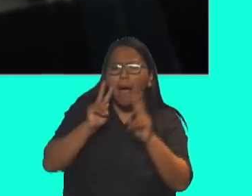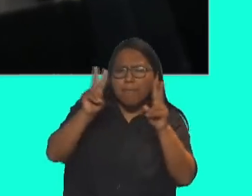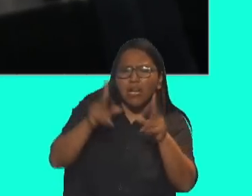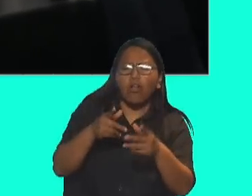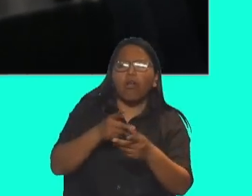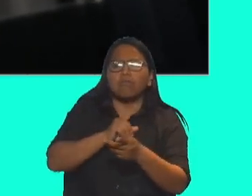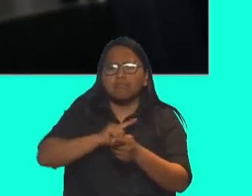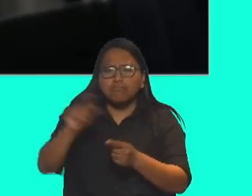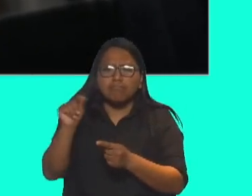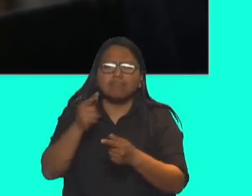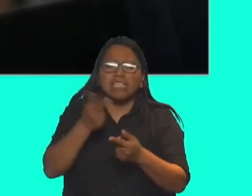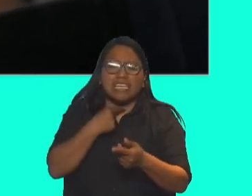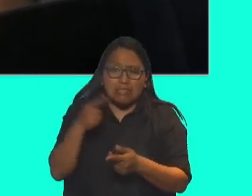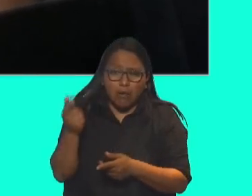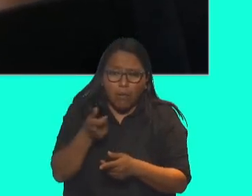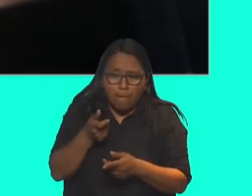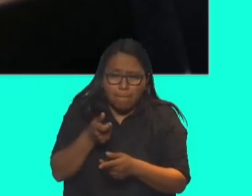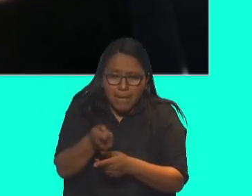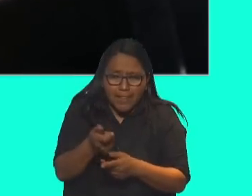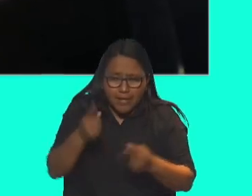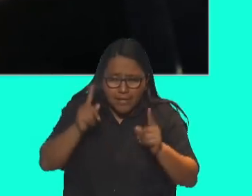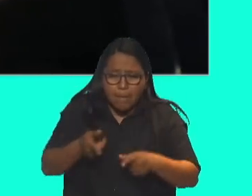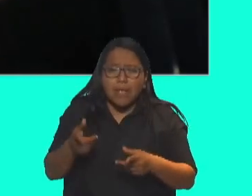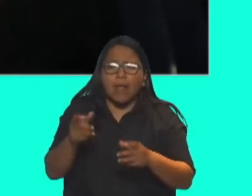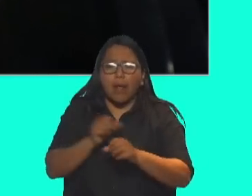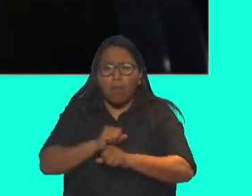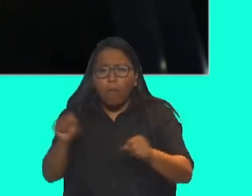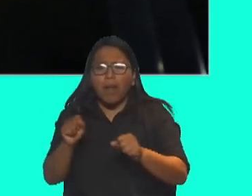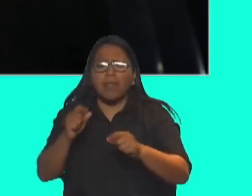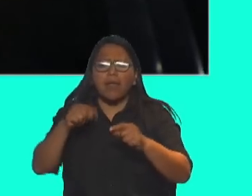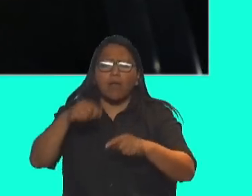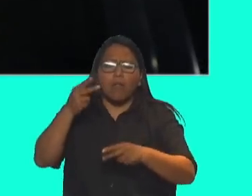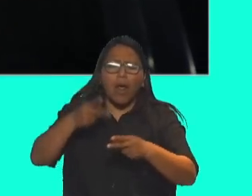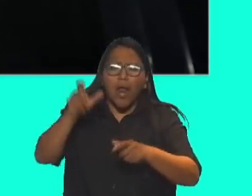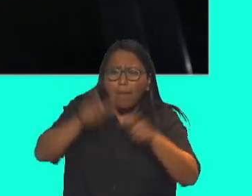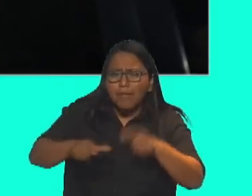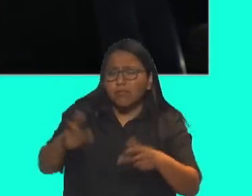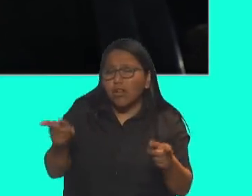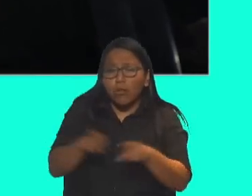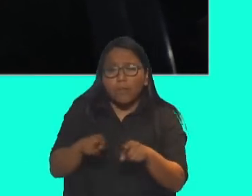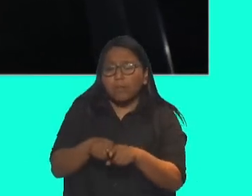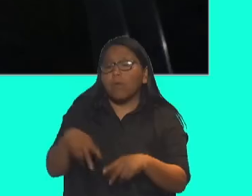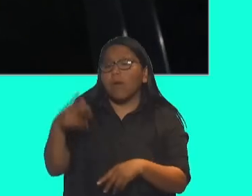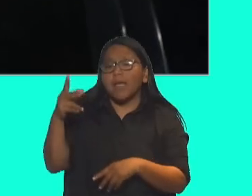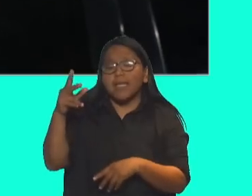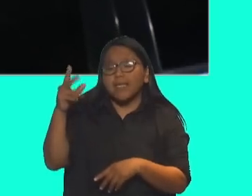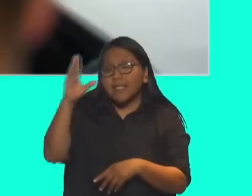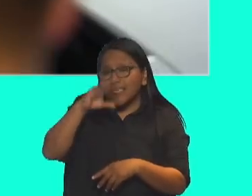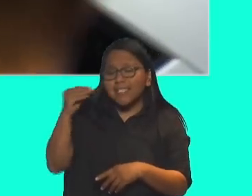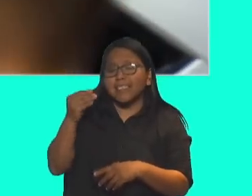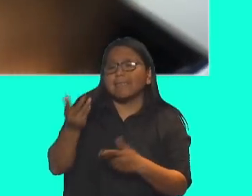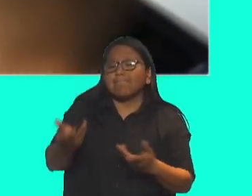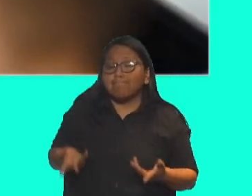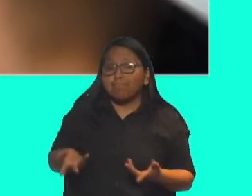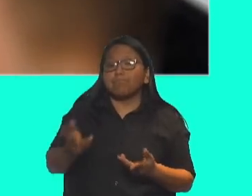proscribieron y lo intentaron matar por supuesto bombardearon la población si bien en su momento y cristina kirchner tuvo el pecado de